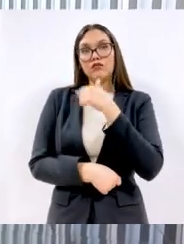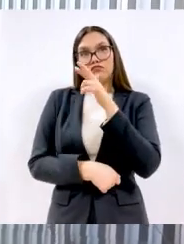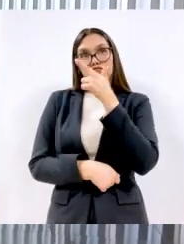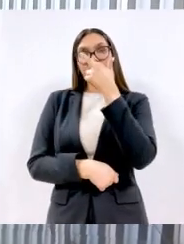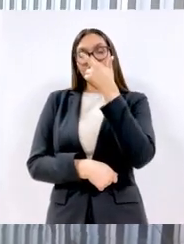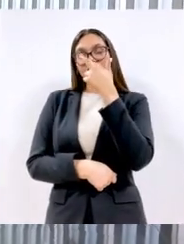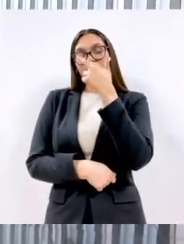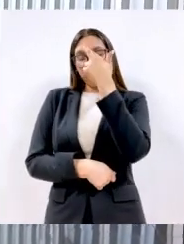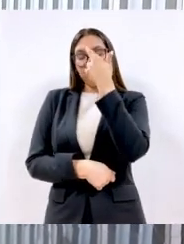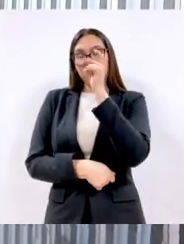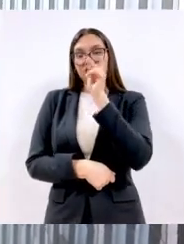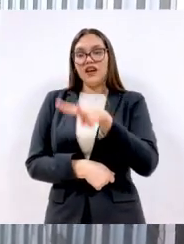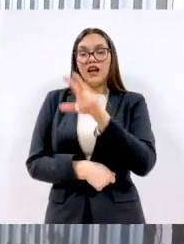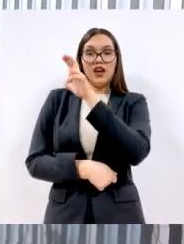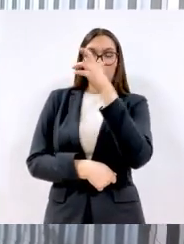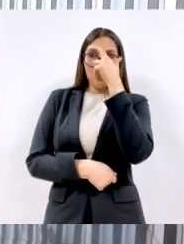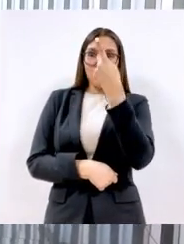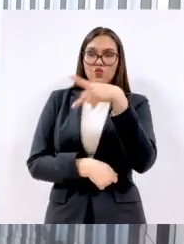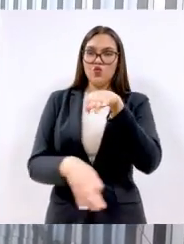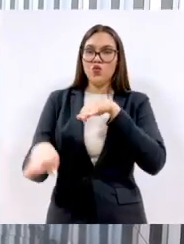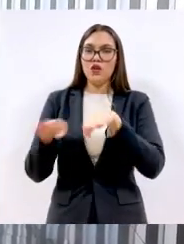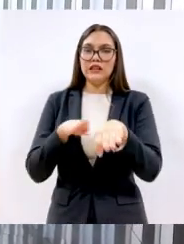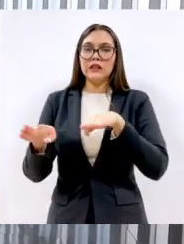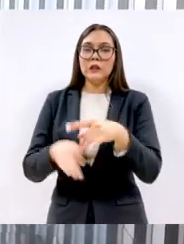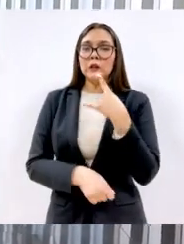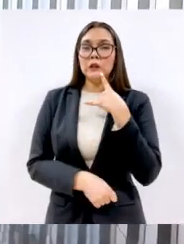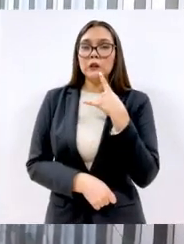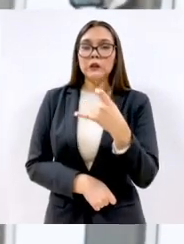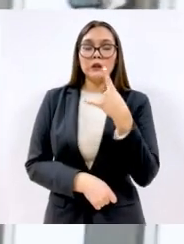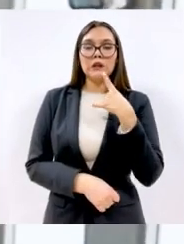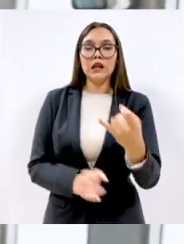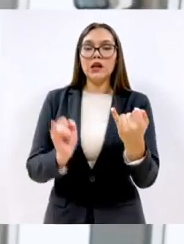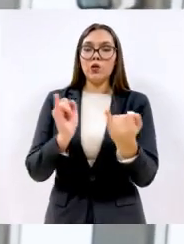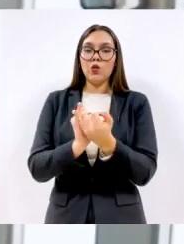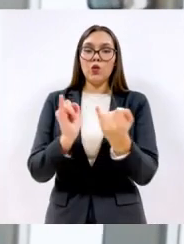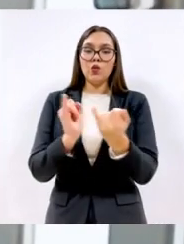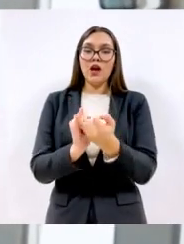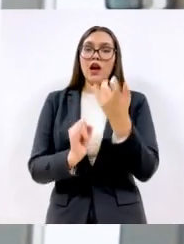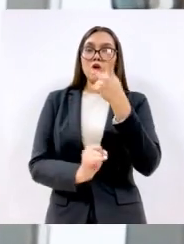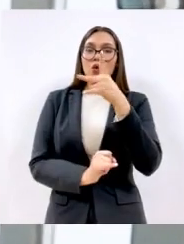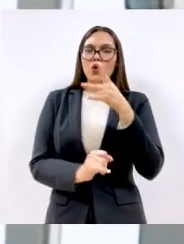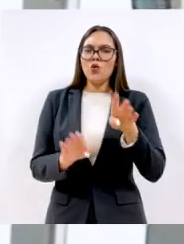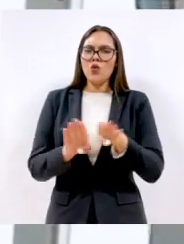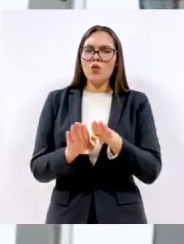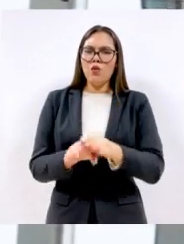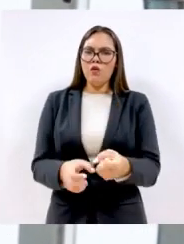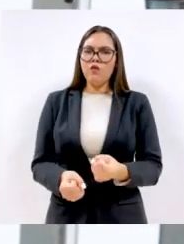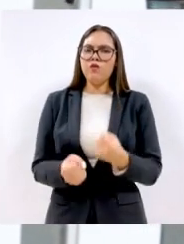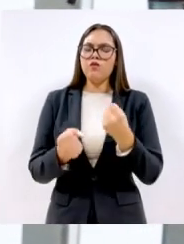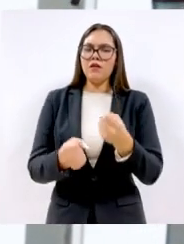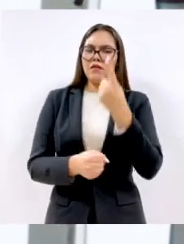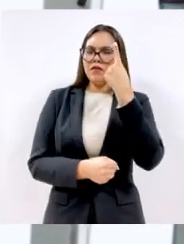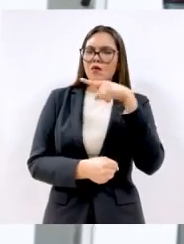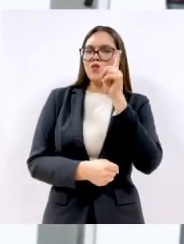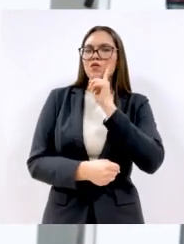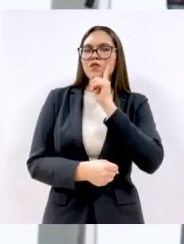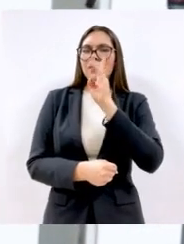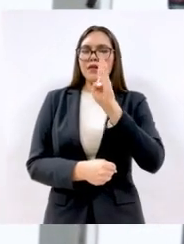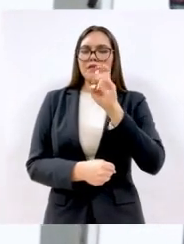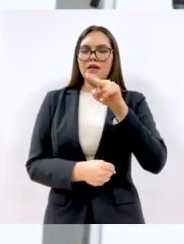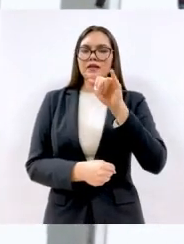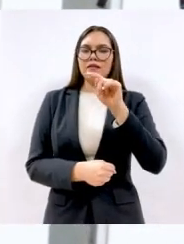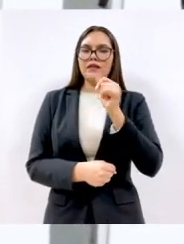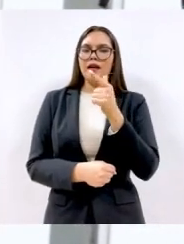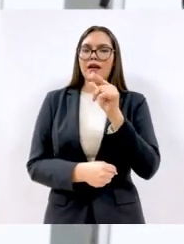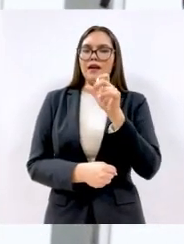especial, yo reconozco el trabajo, la lucha y sobre todo el ímpetu de